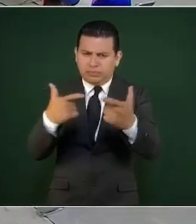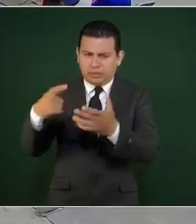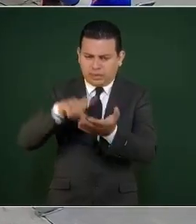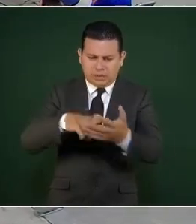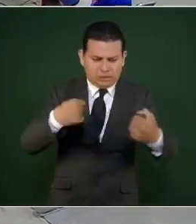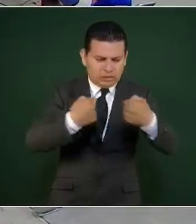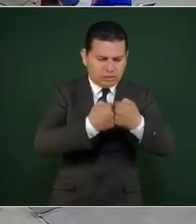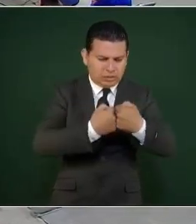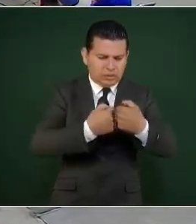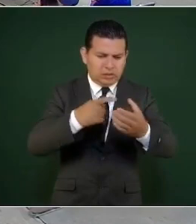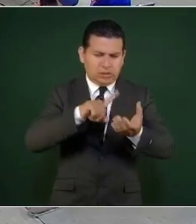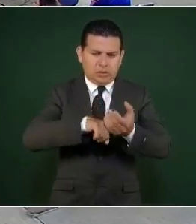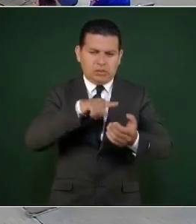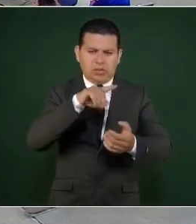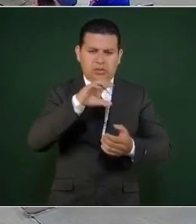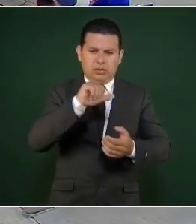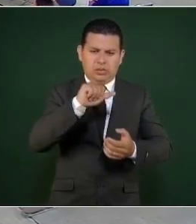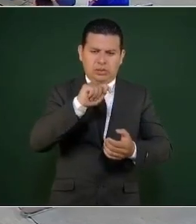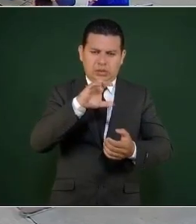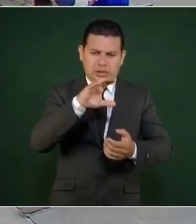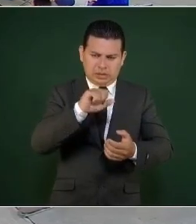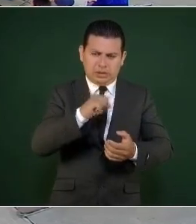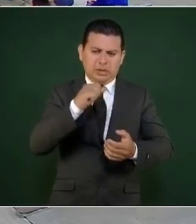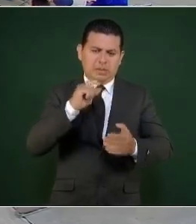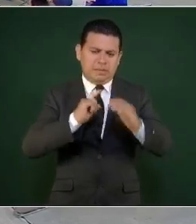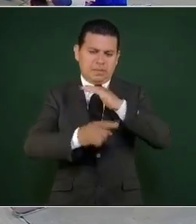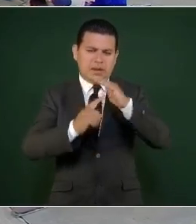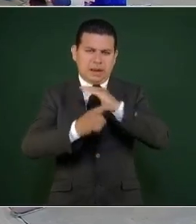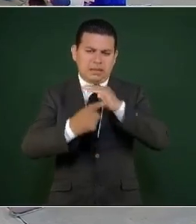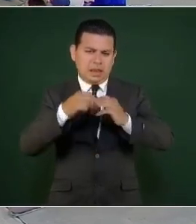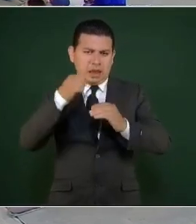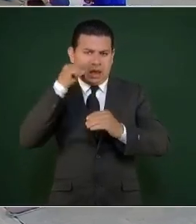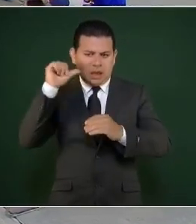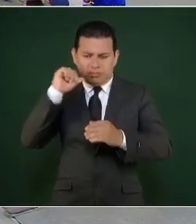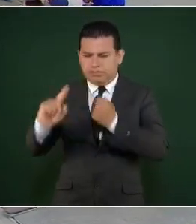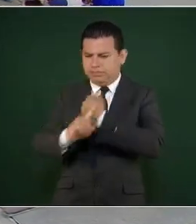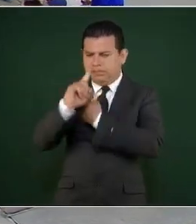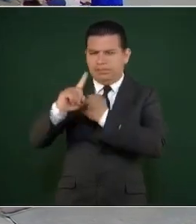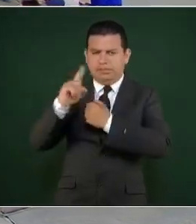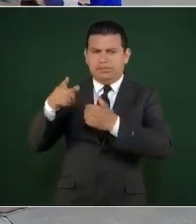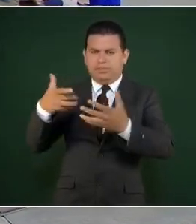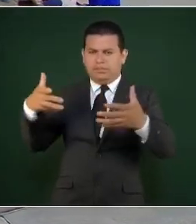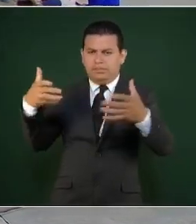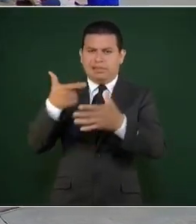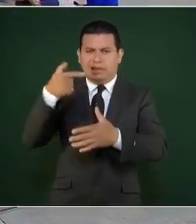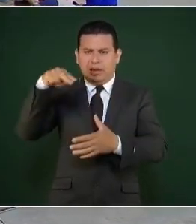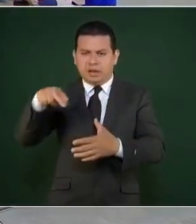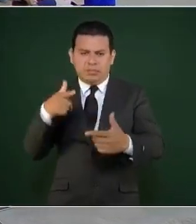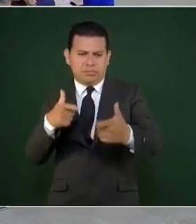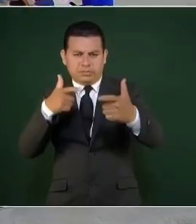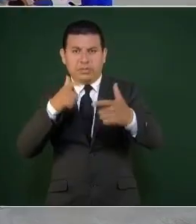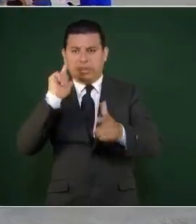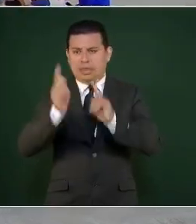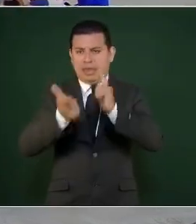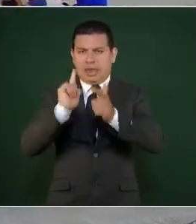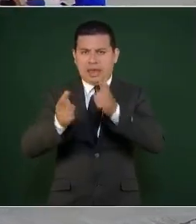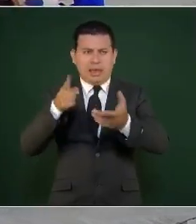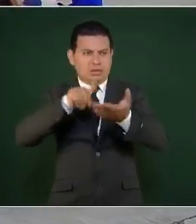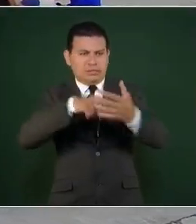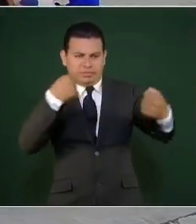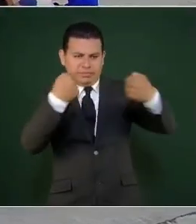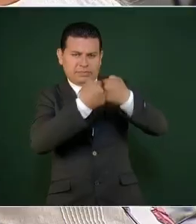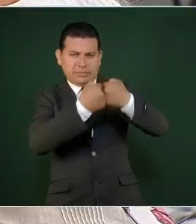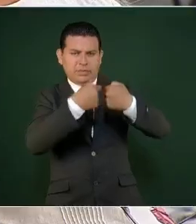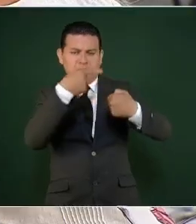la frontera con Texas. Hubo migrantes que se enfrentaron con la Guardia Nacional de Texas. ¿Cómo